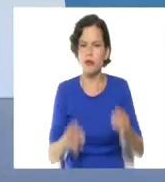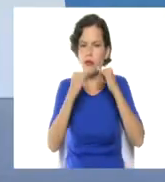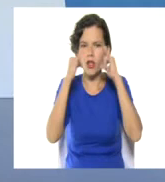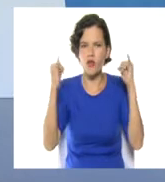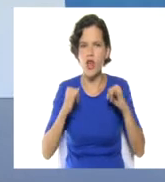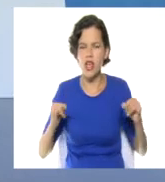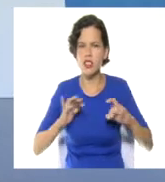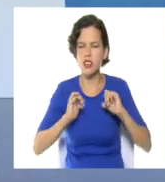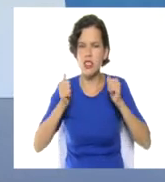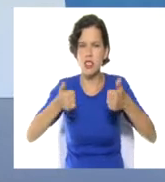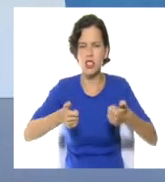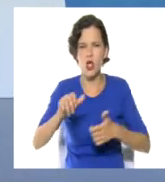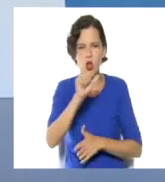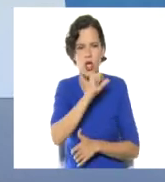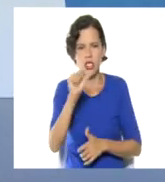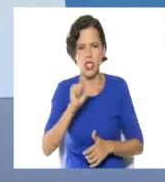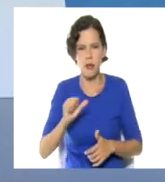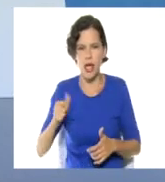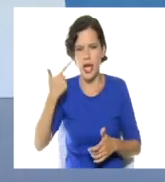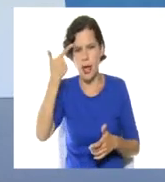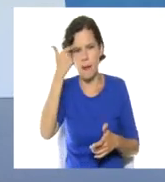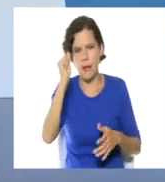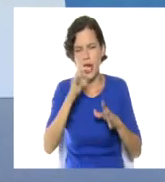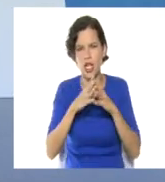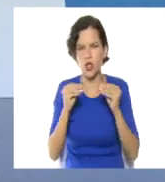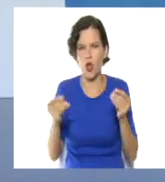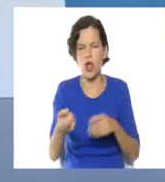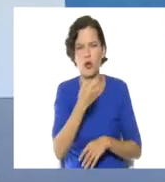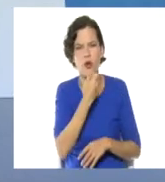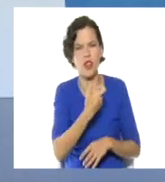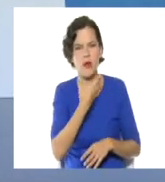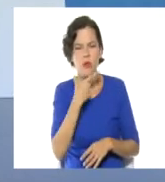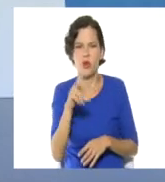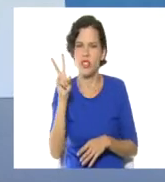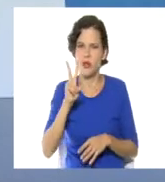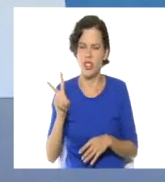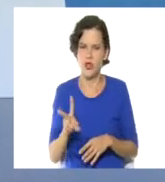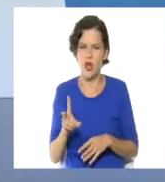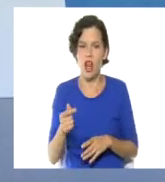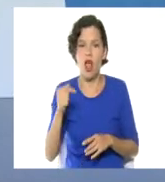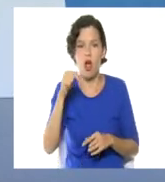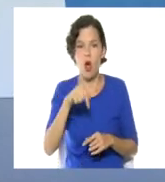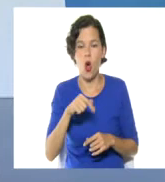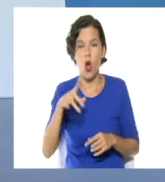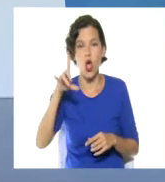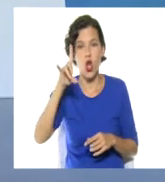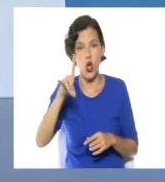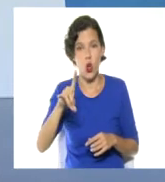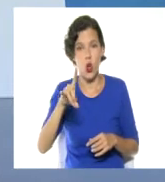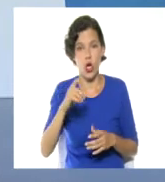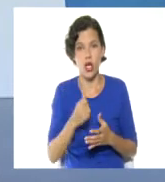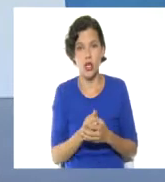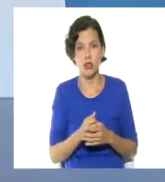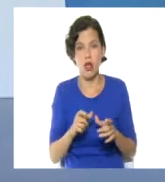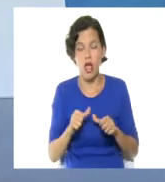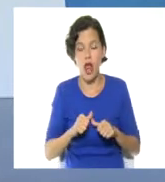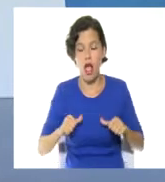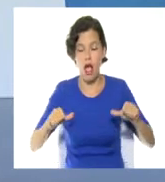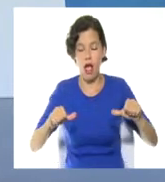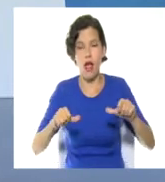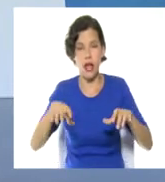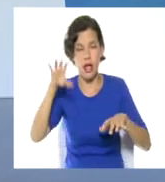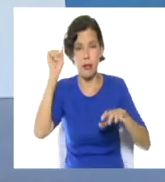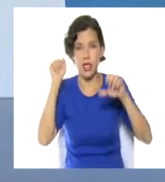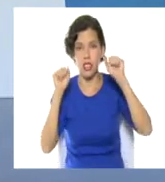Feliz inicio de semana para toda nuestra hermosa Venezuela. Hoy, lunes, corresponde el área de